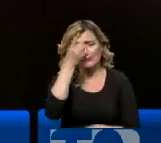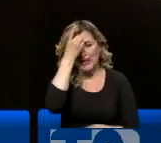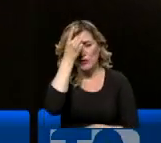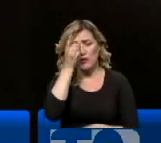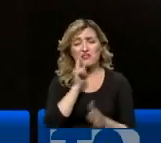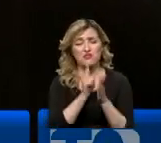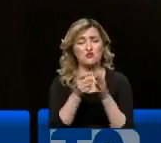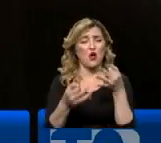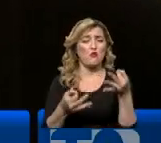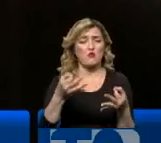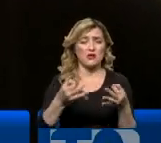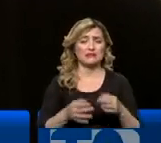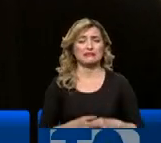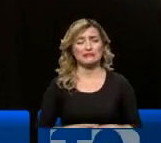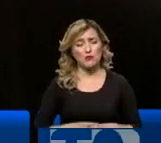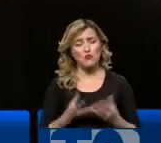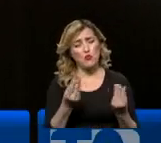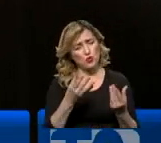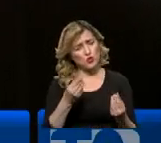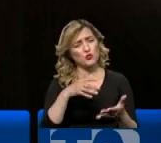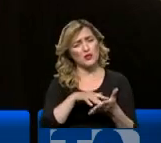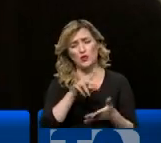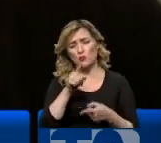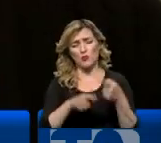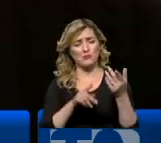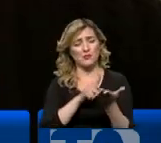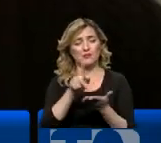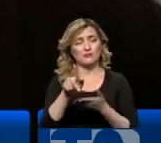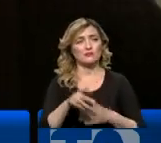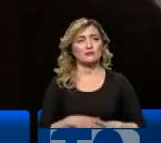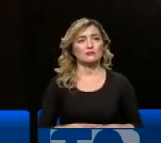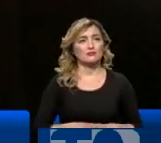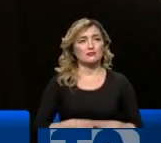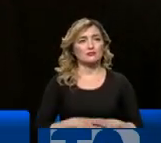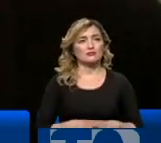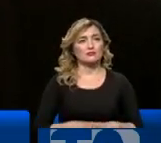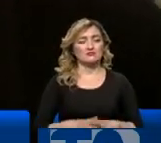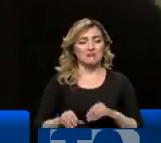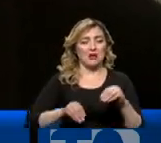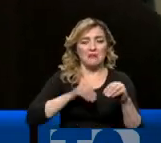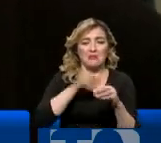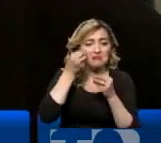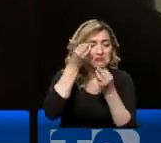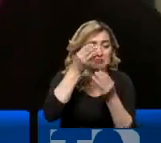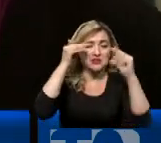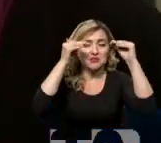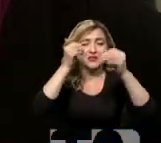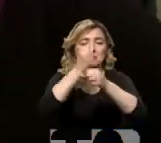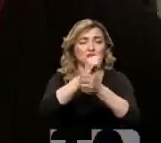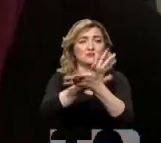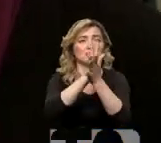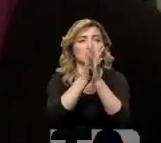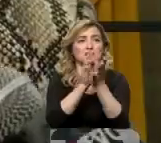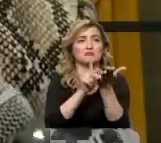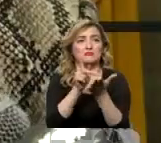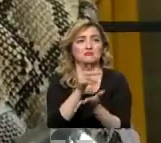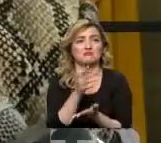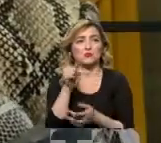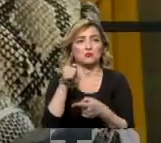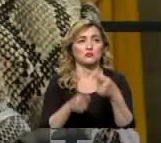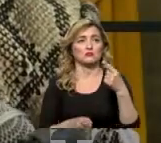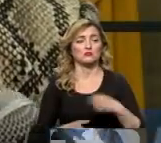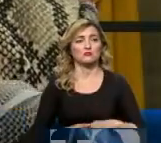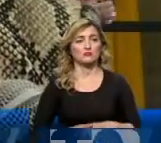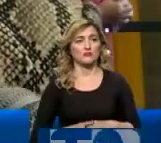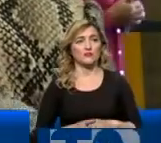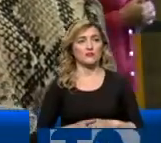cartera vencida y estos estudiantes que ya retornaron, no hay transferencia de conocimiento, no tienen trabajo, entonces no tienen cómo pagar. Está analizando